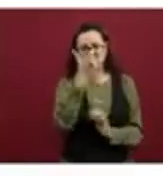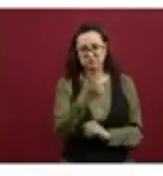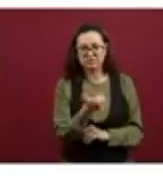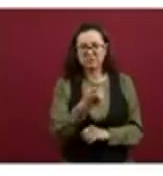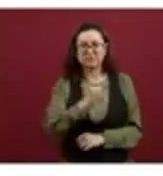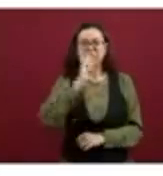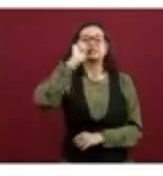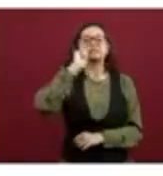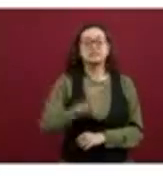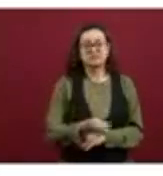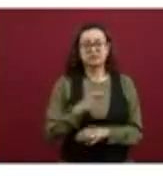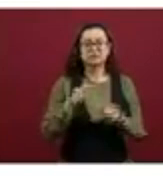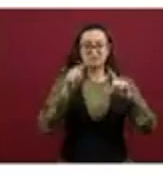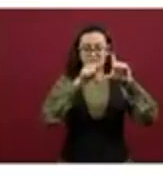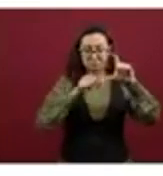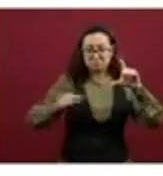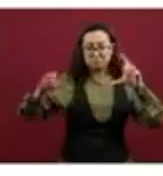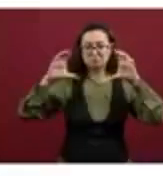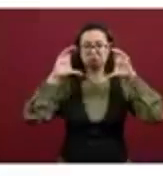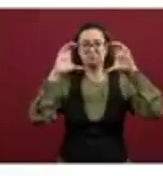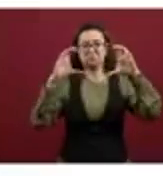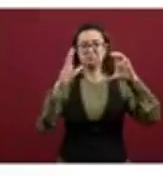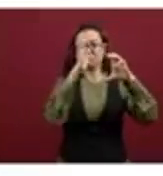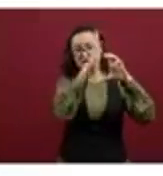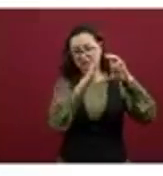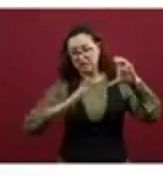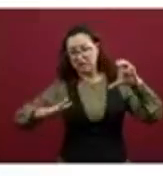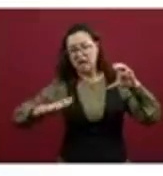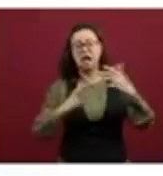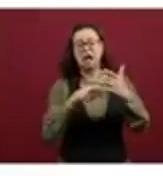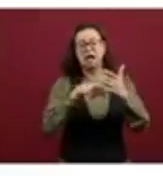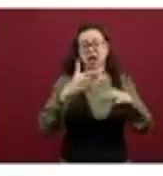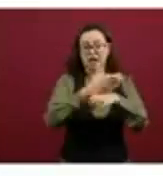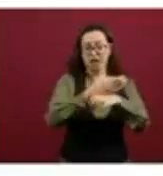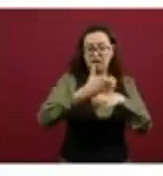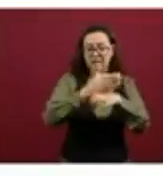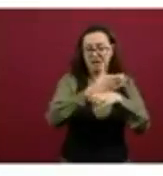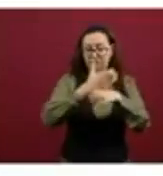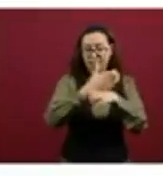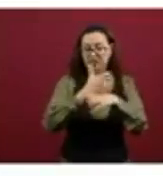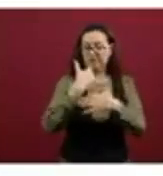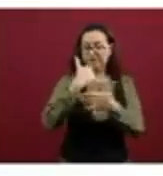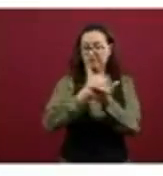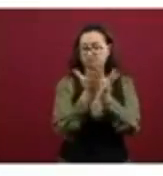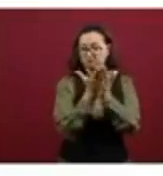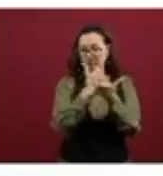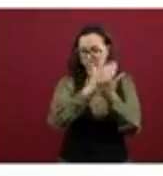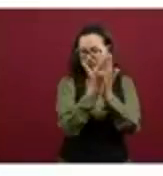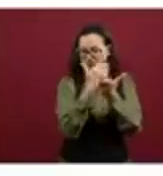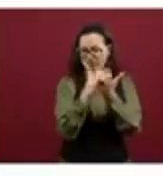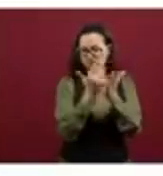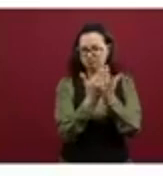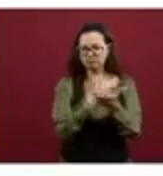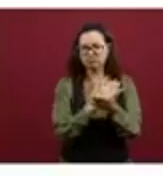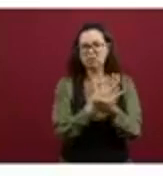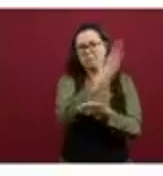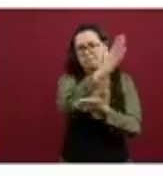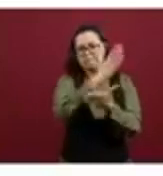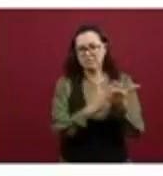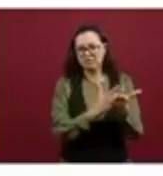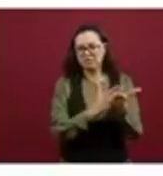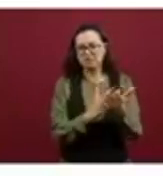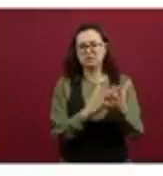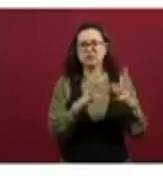pastelito, si esa rebanada grande de color café la partiéramos a la mitad, teníamos